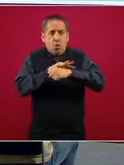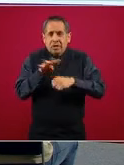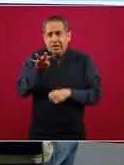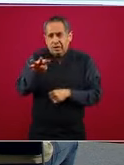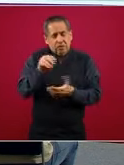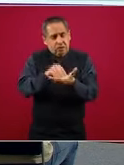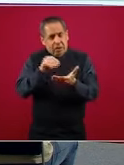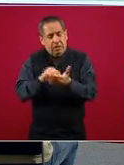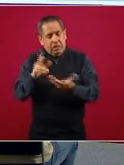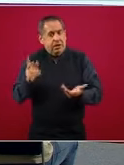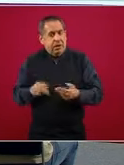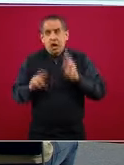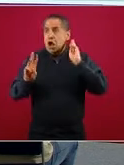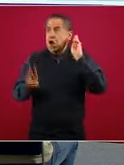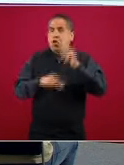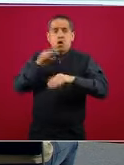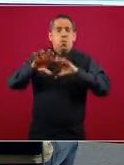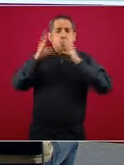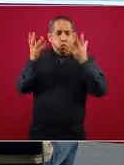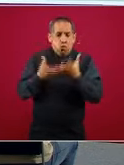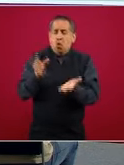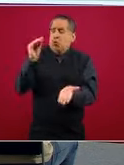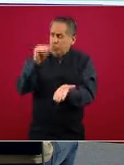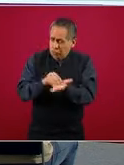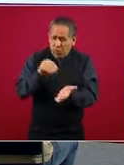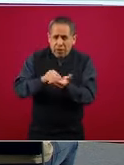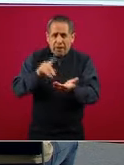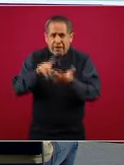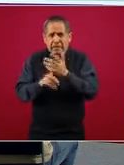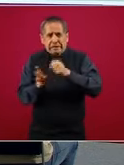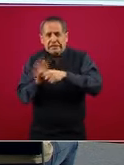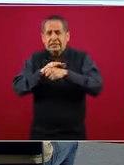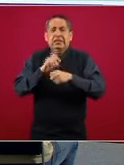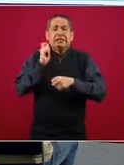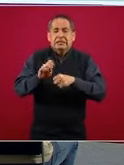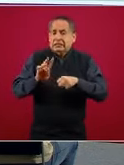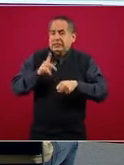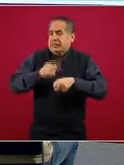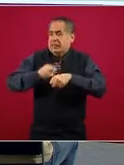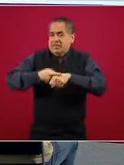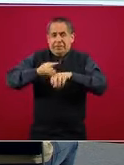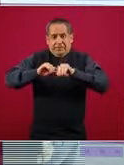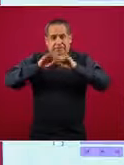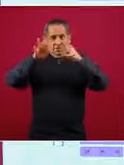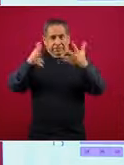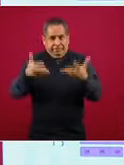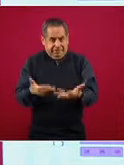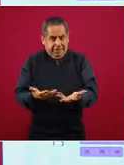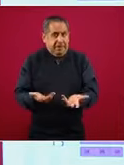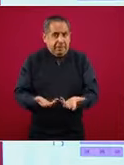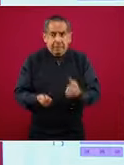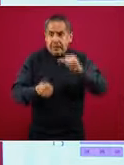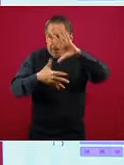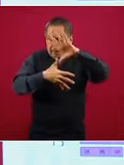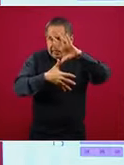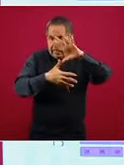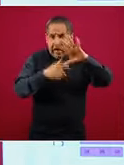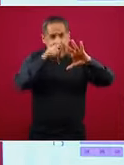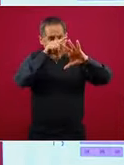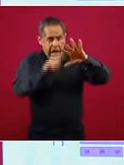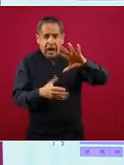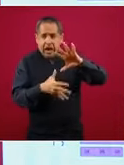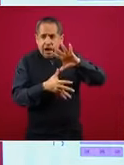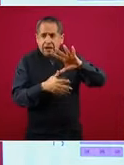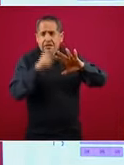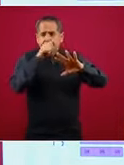COVID-19. En el mundo entero existe esta epidemia, es una pandemia, y en la región de América, en el continente